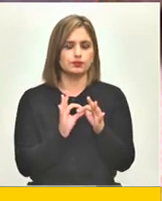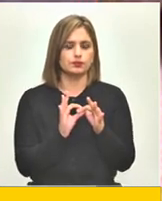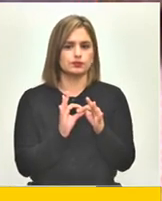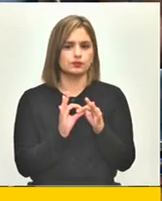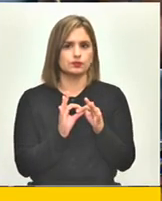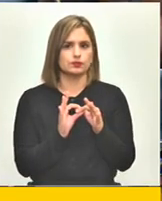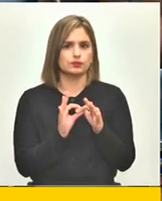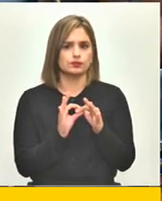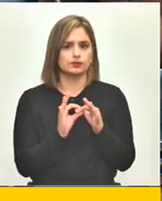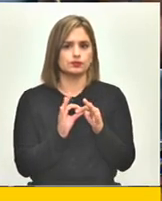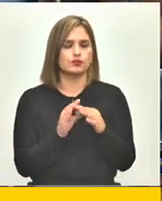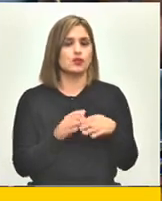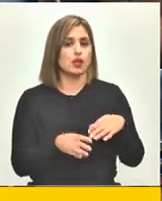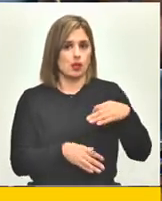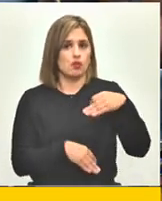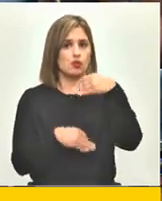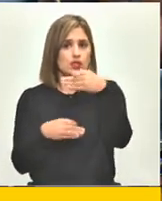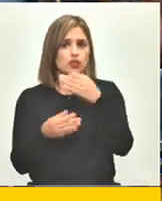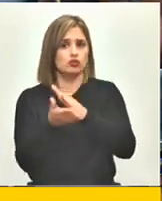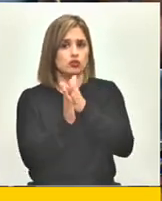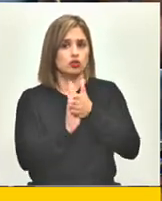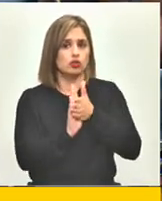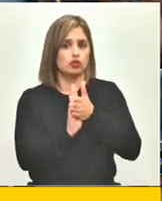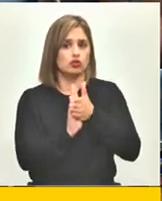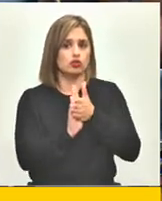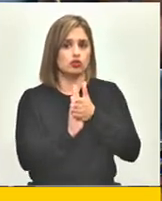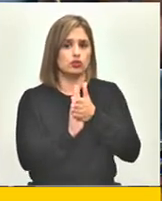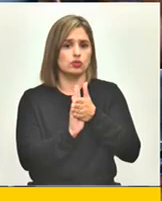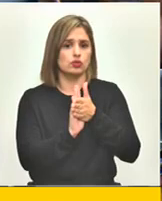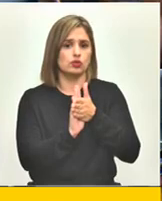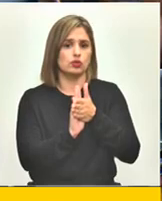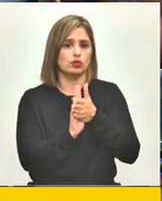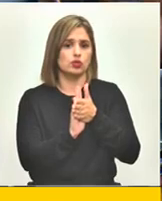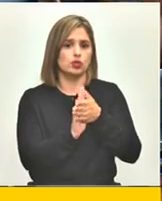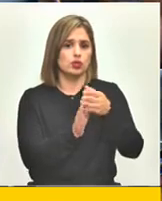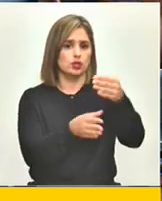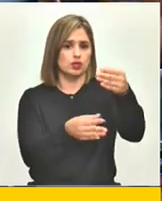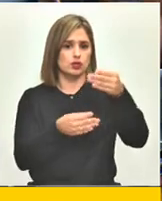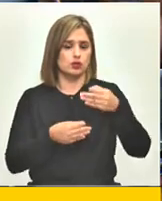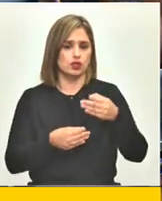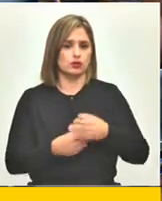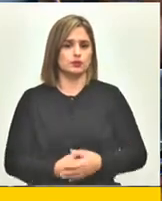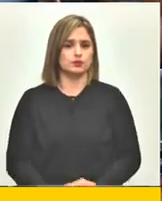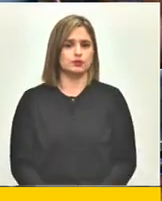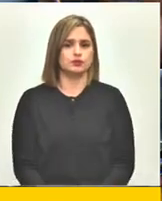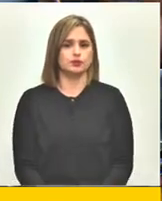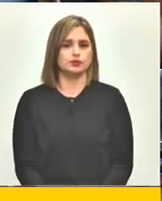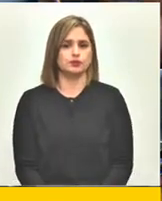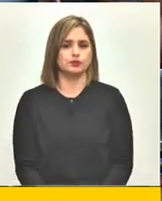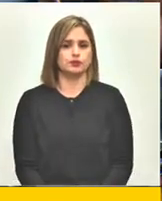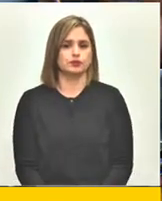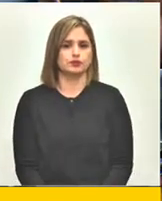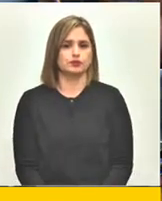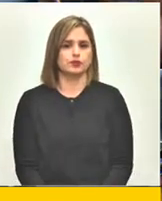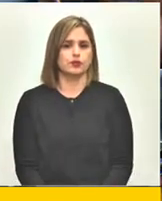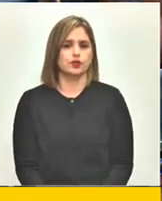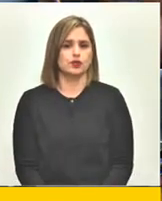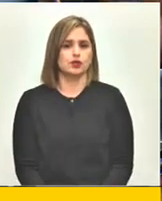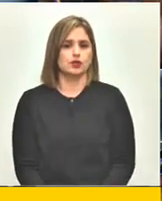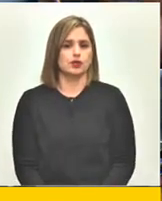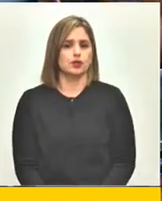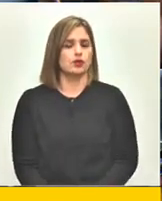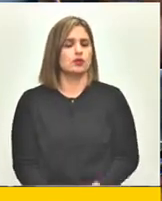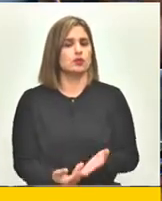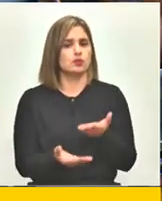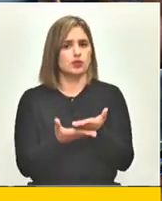a usted senadora serán enviados todos los oficios con los énfasis que ha hecho mención y solicitando la información